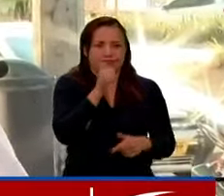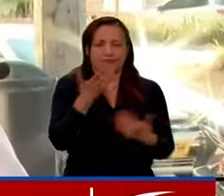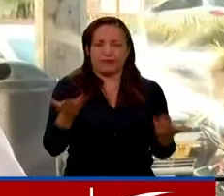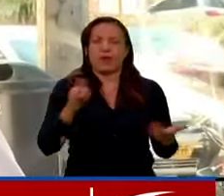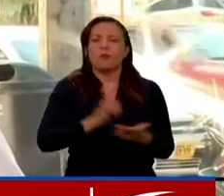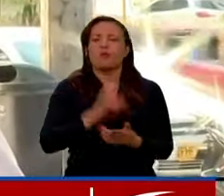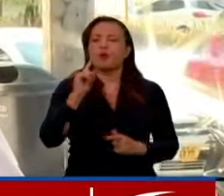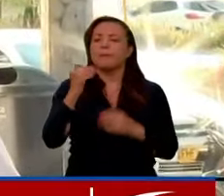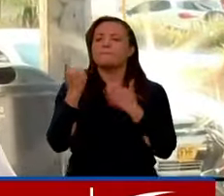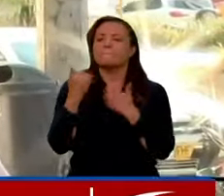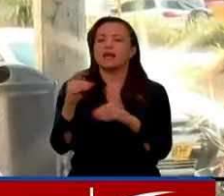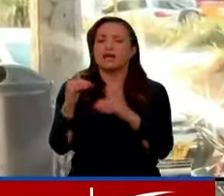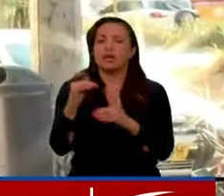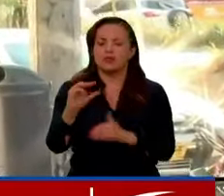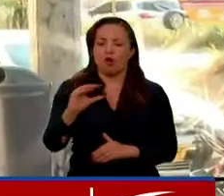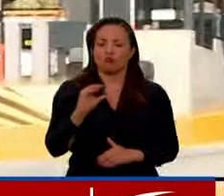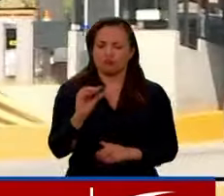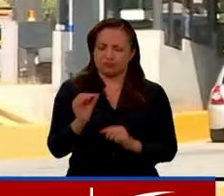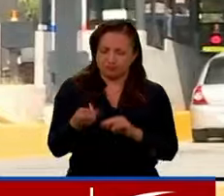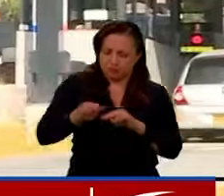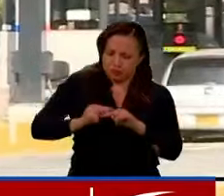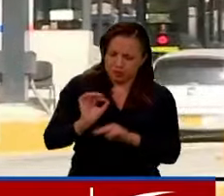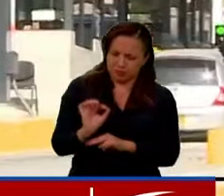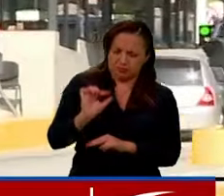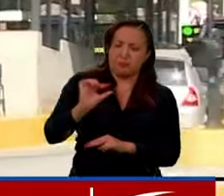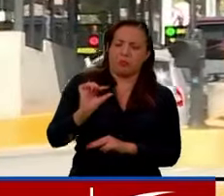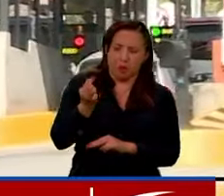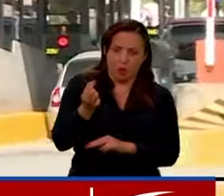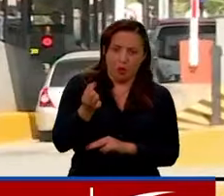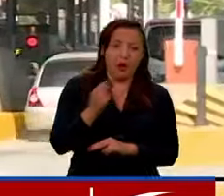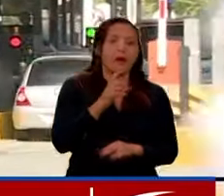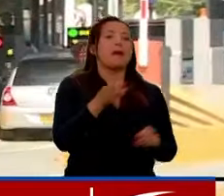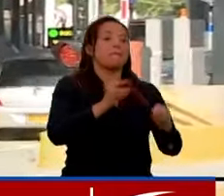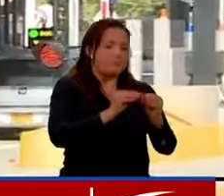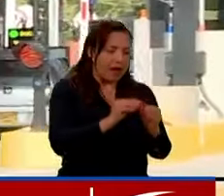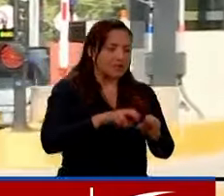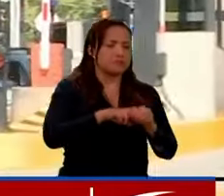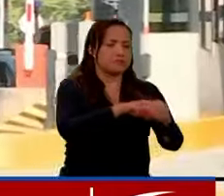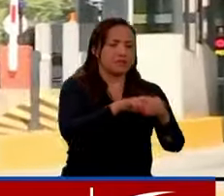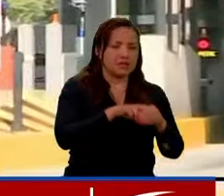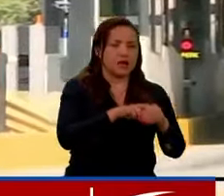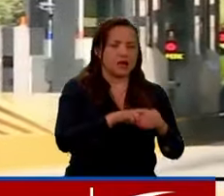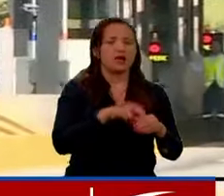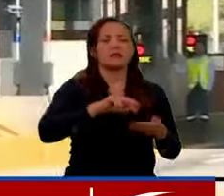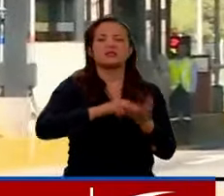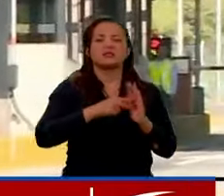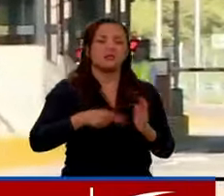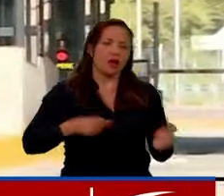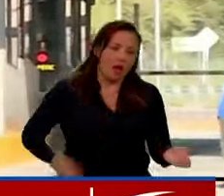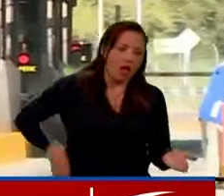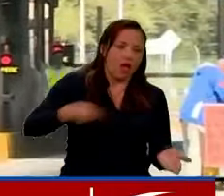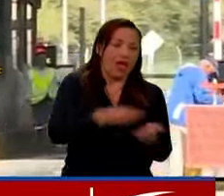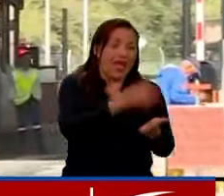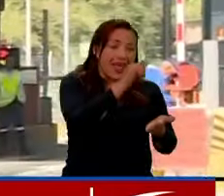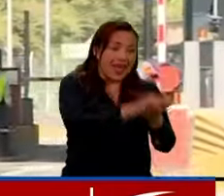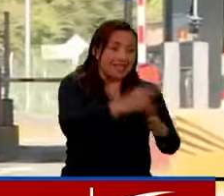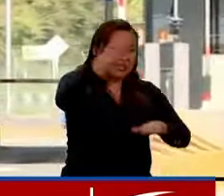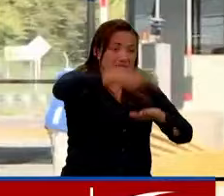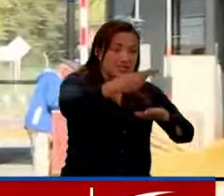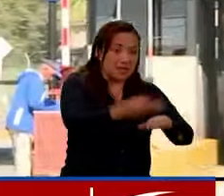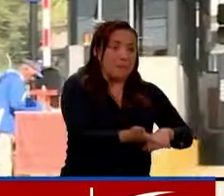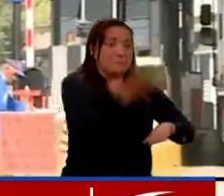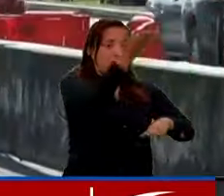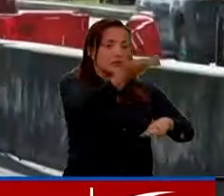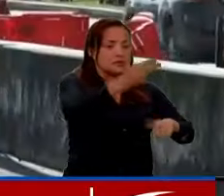salario mínimo, por decir algo, aumentó muy poquito. El pasaje va a subir. A nosotros nos van a salir cobrando todo lo que aumenten los peajes. El